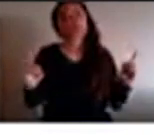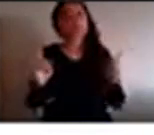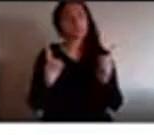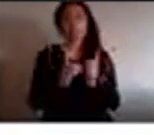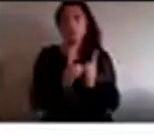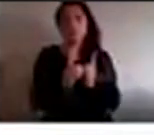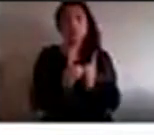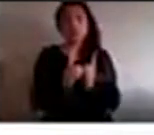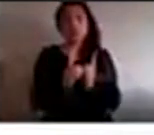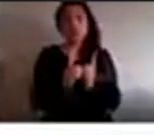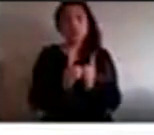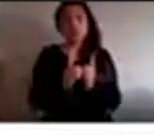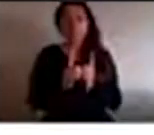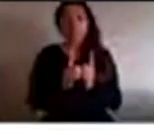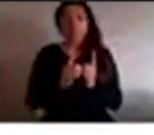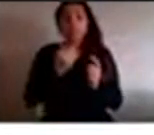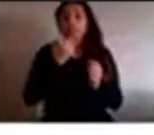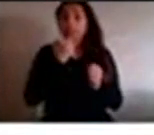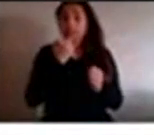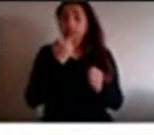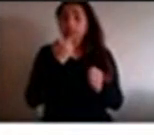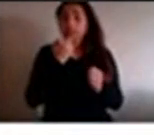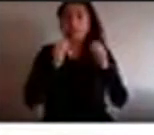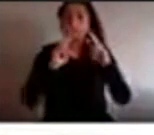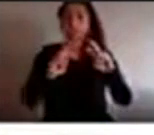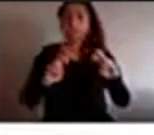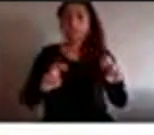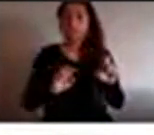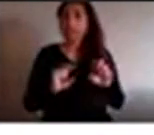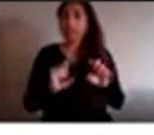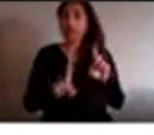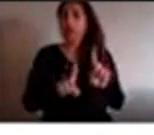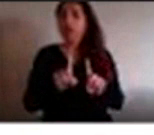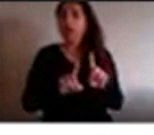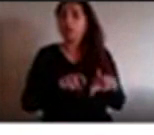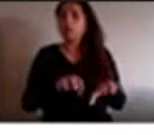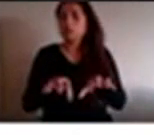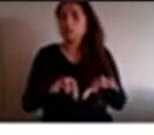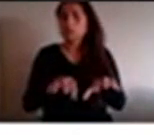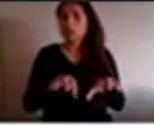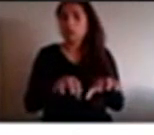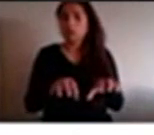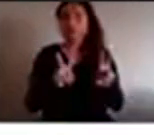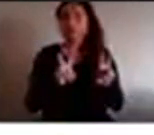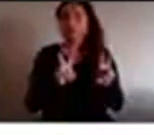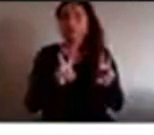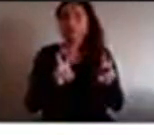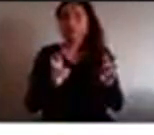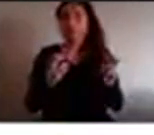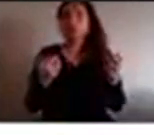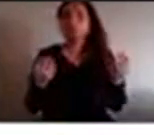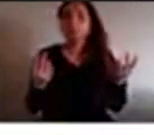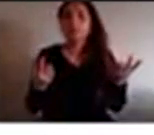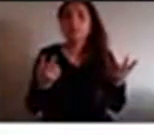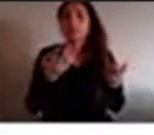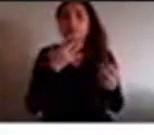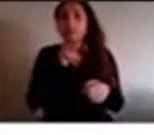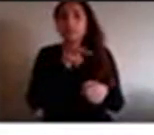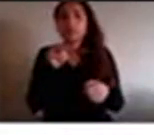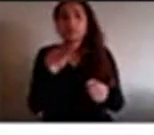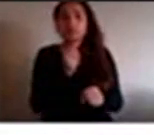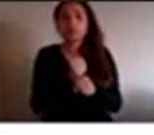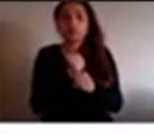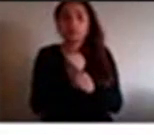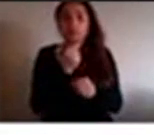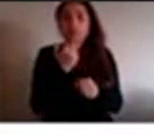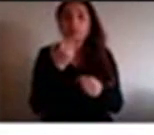podamos analizar ciertos elementos y temas prácticos que el Ministerio del Trabajo y Previsión Social ha